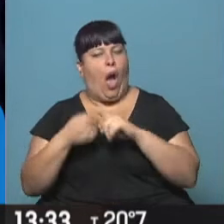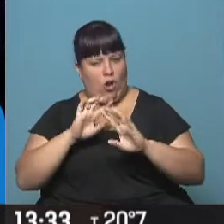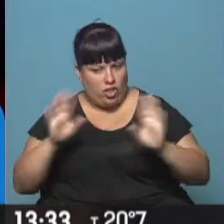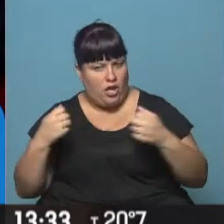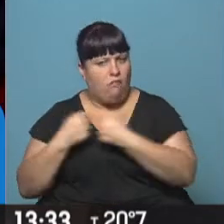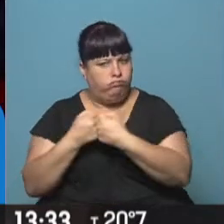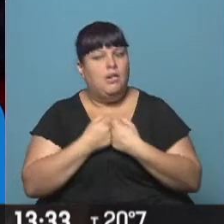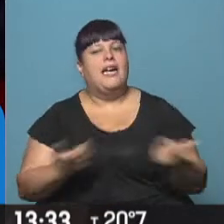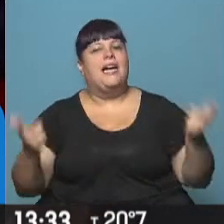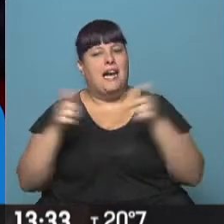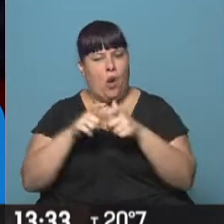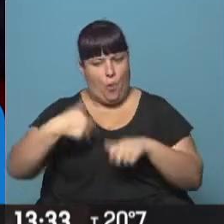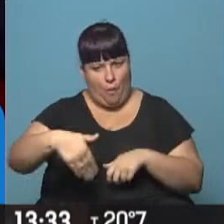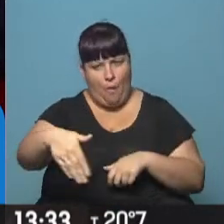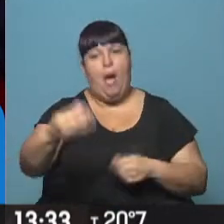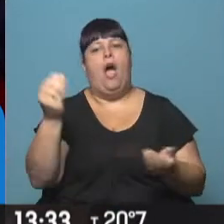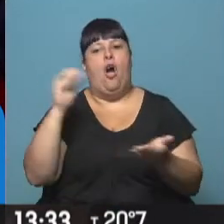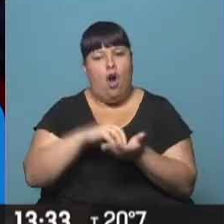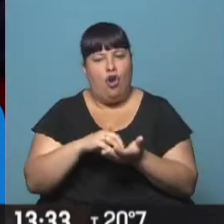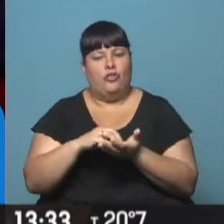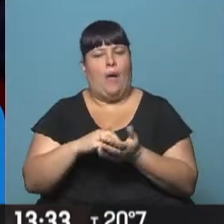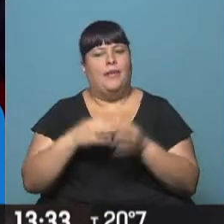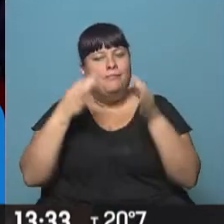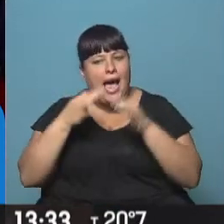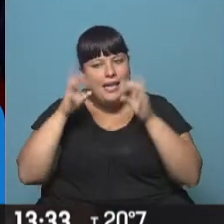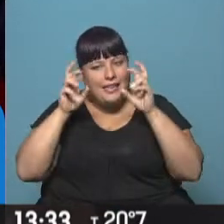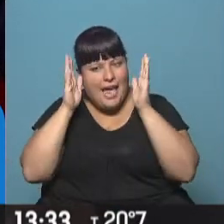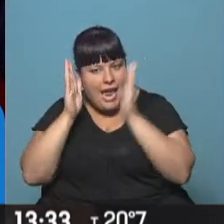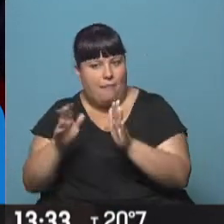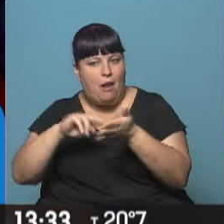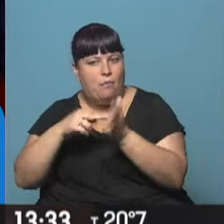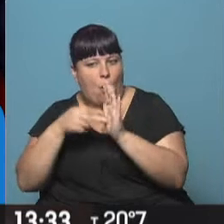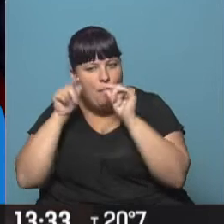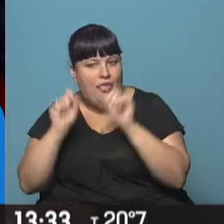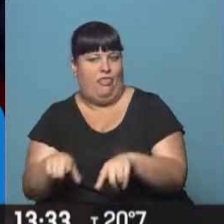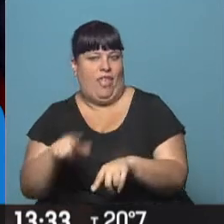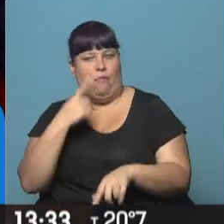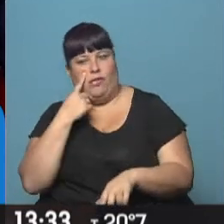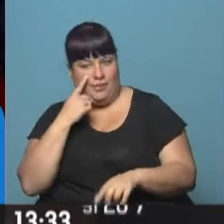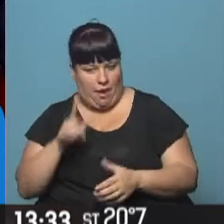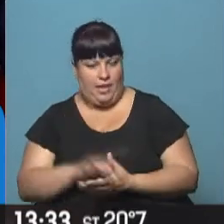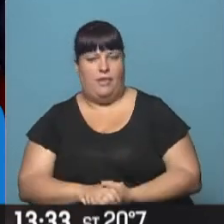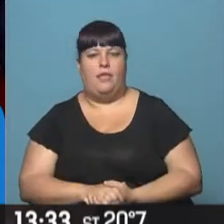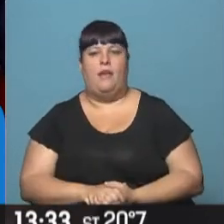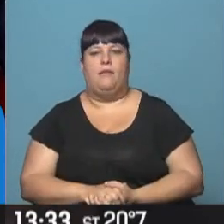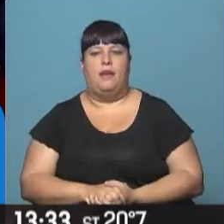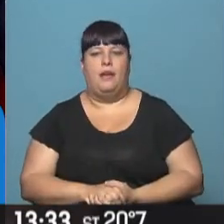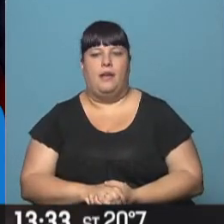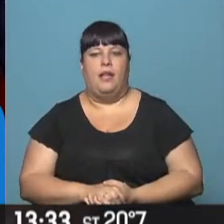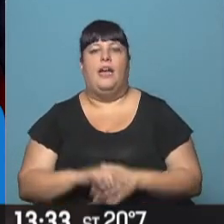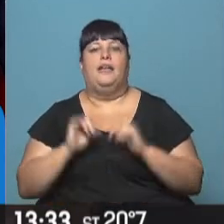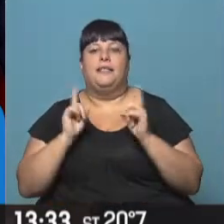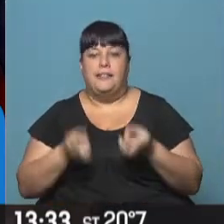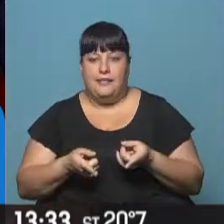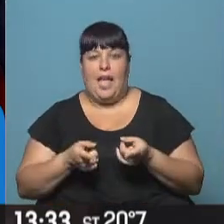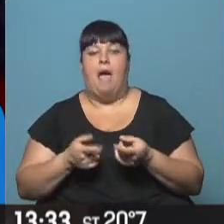en reunirnos próximamente para tratar de manera específica la problemática municipal. Y